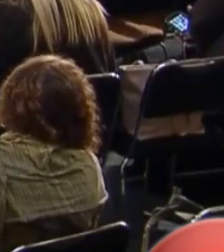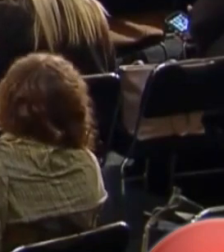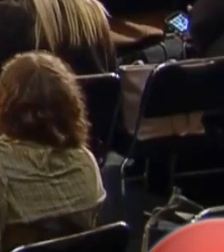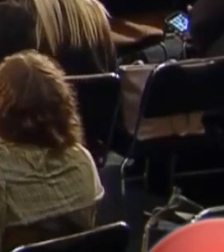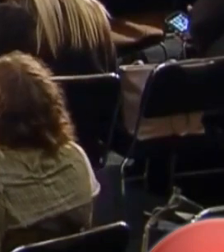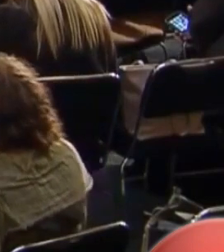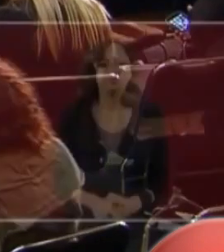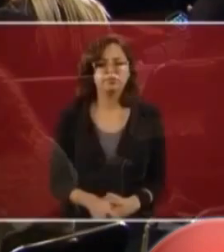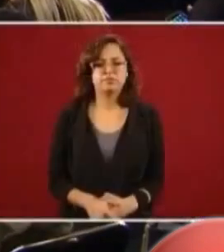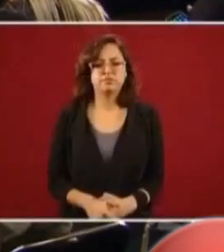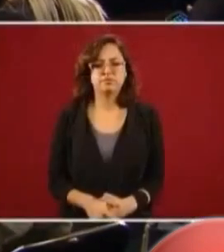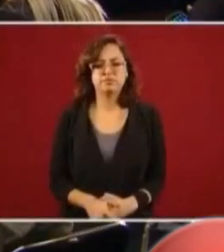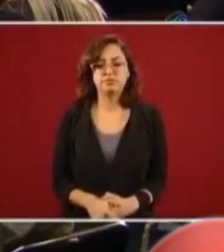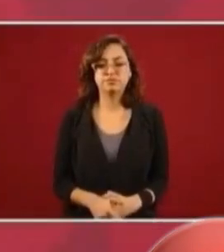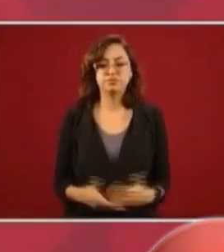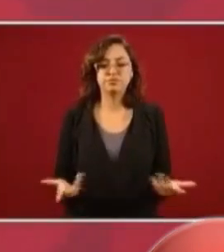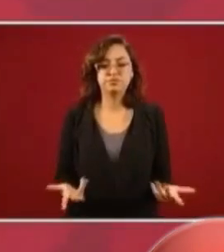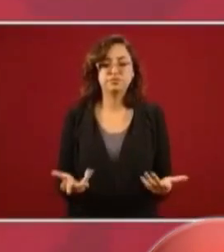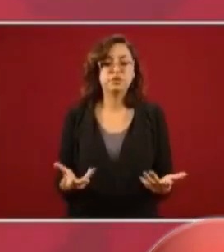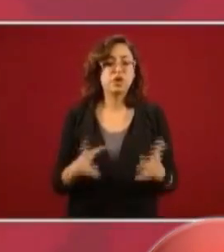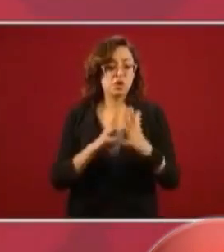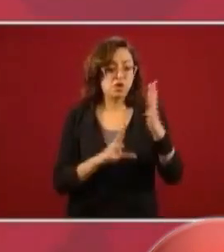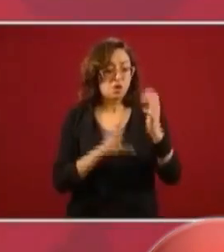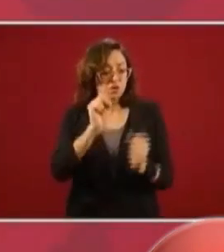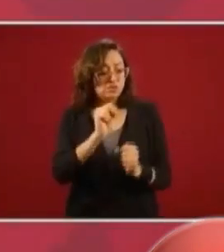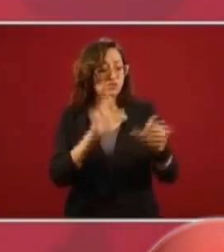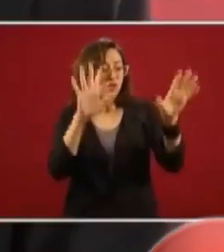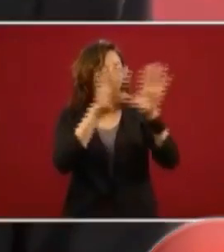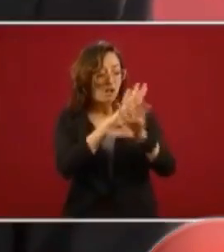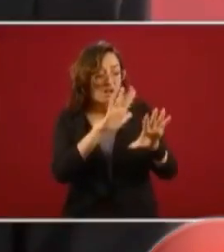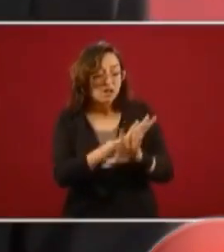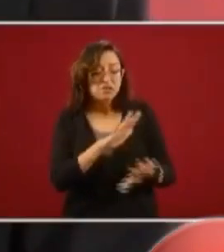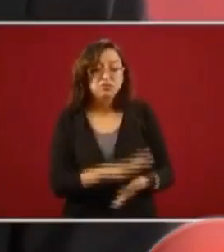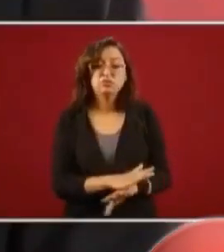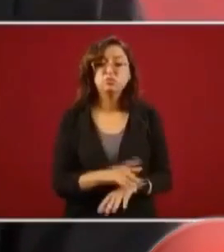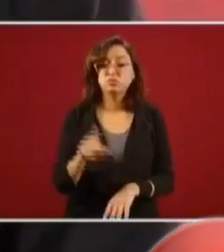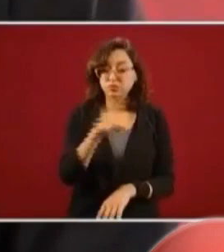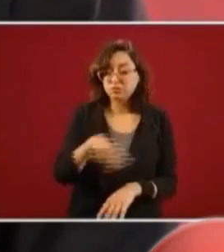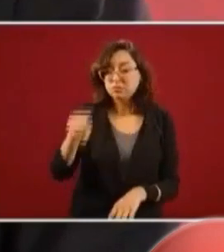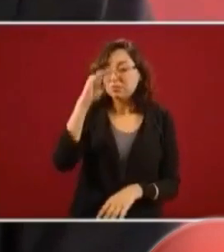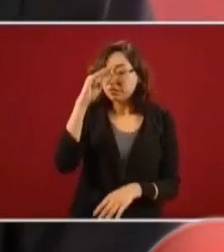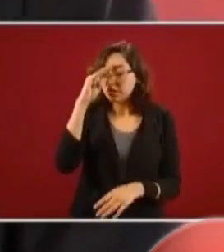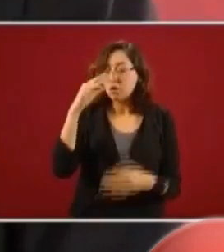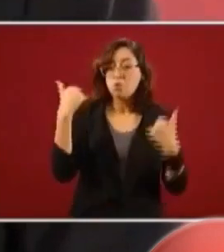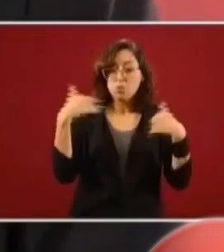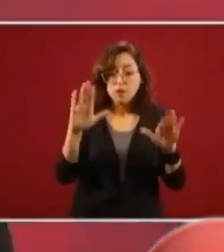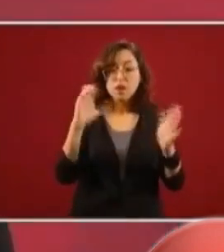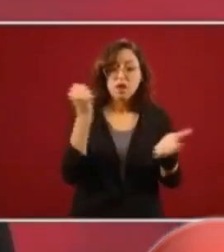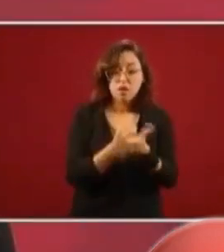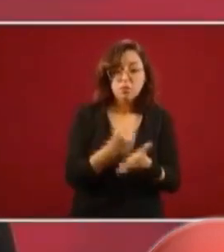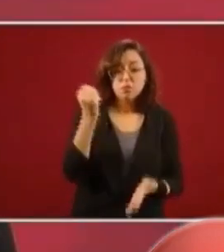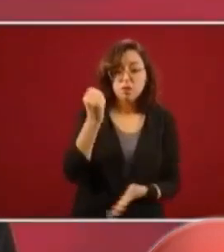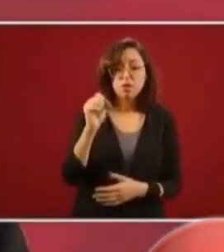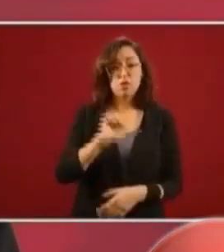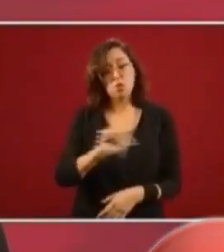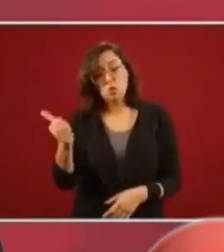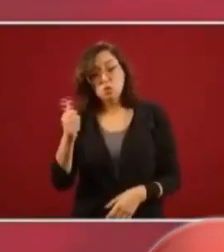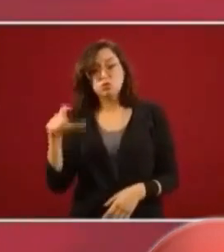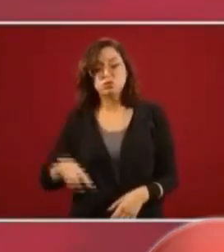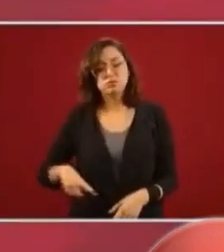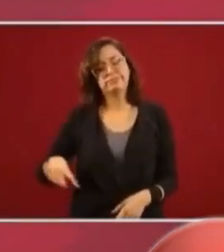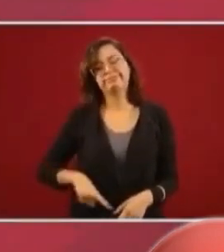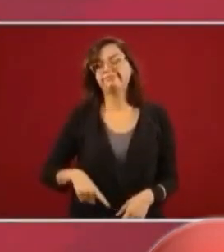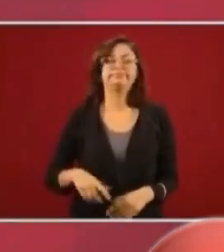¿ustedes creen que se iban a aprobar? El que